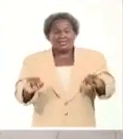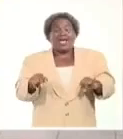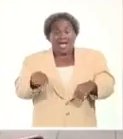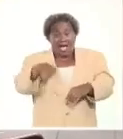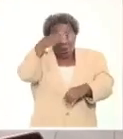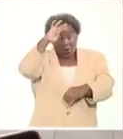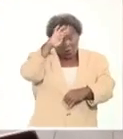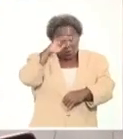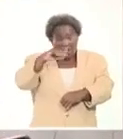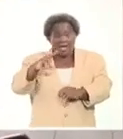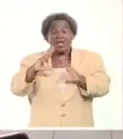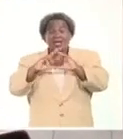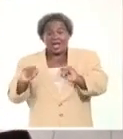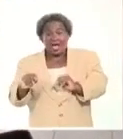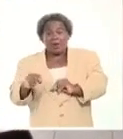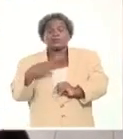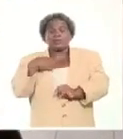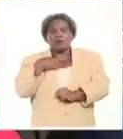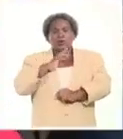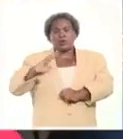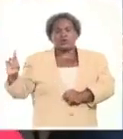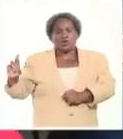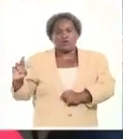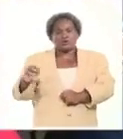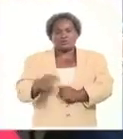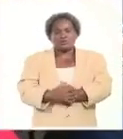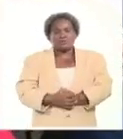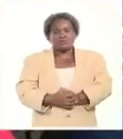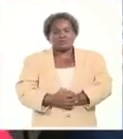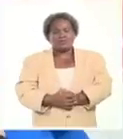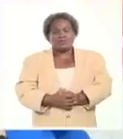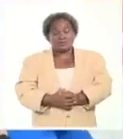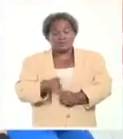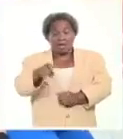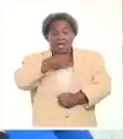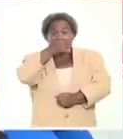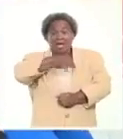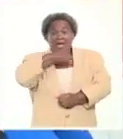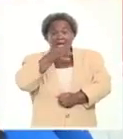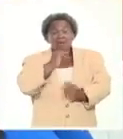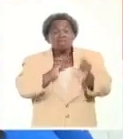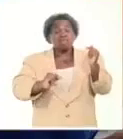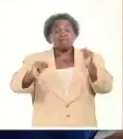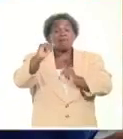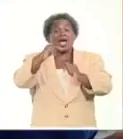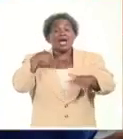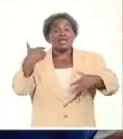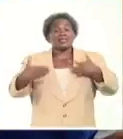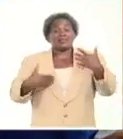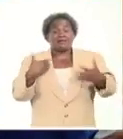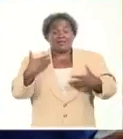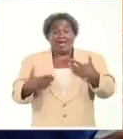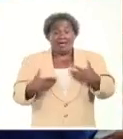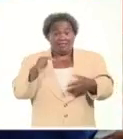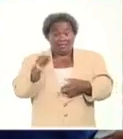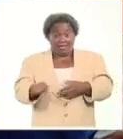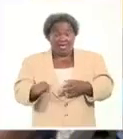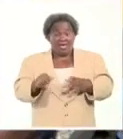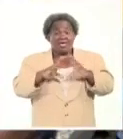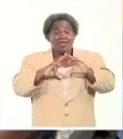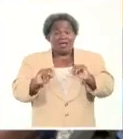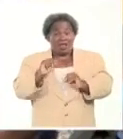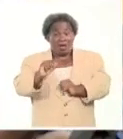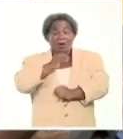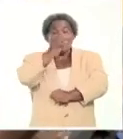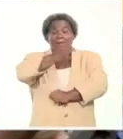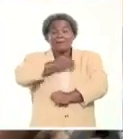Cuba y Nicaragua, tendremos revolución para rato. Al reseñar las principales actividades desarrolladas en el país centroamericano, destacó